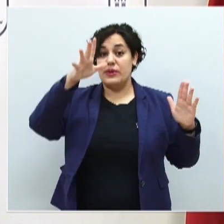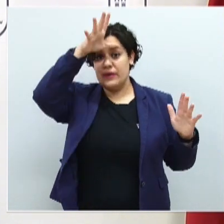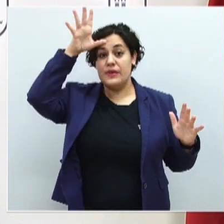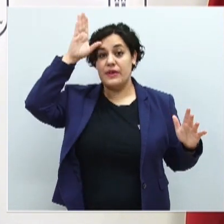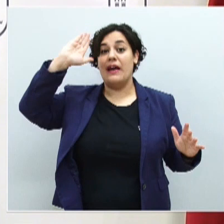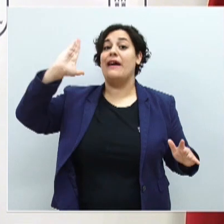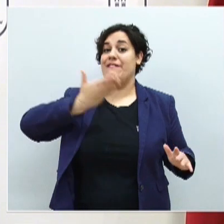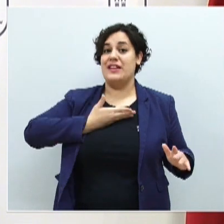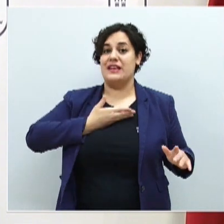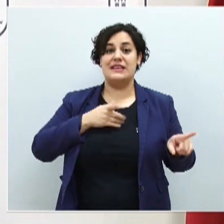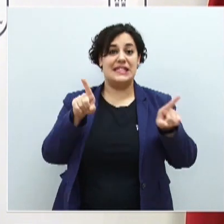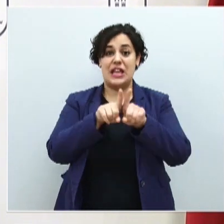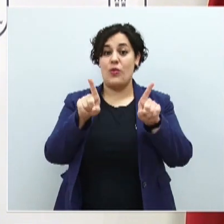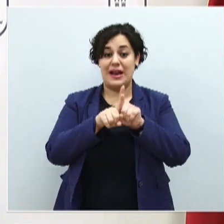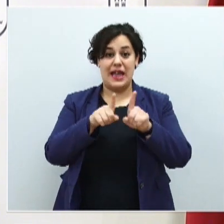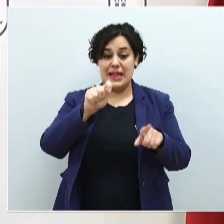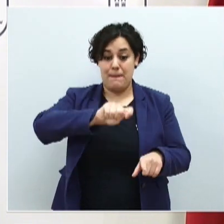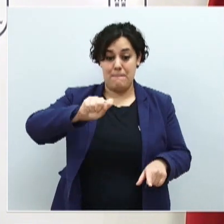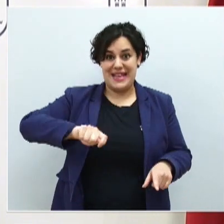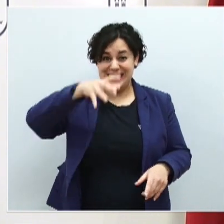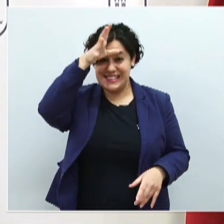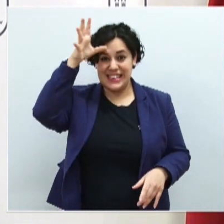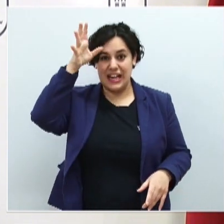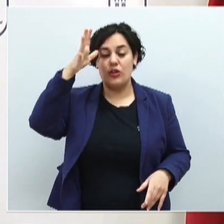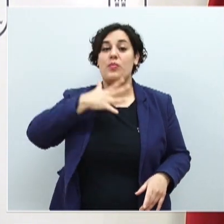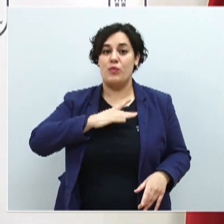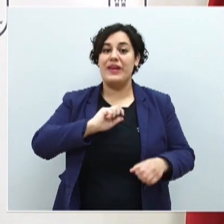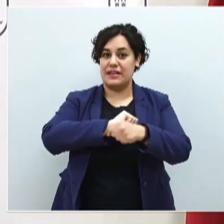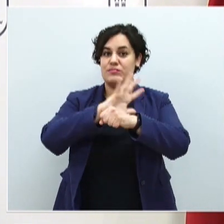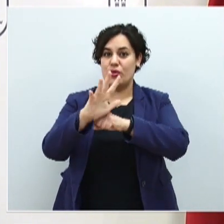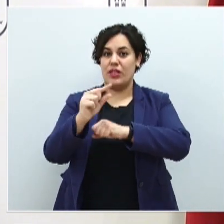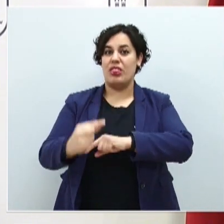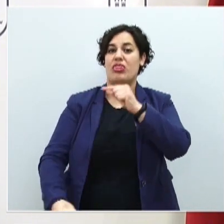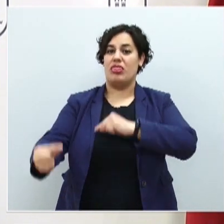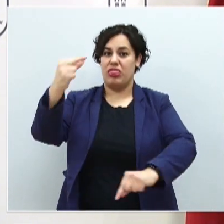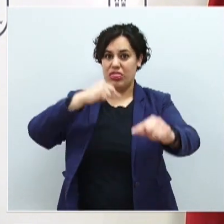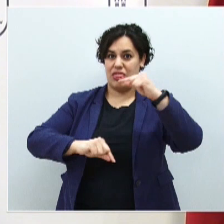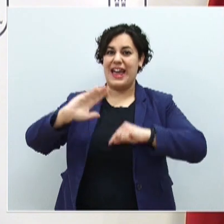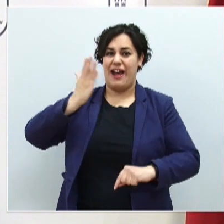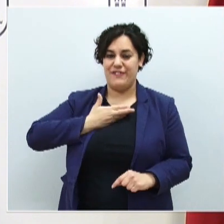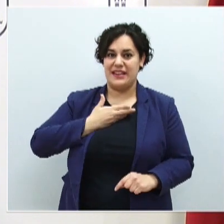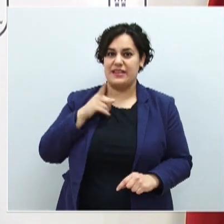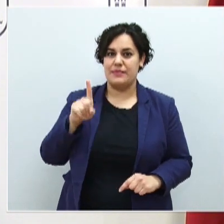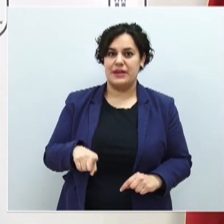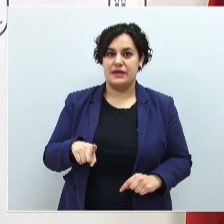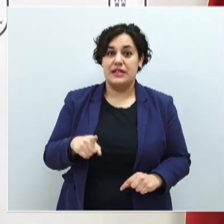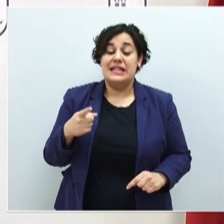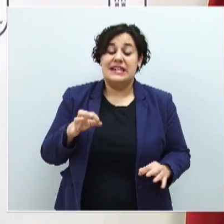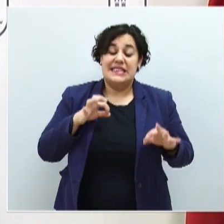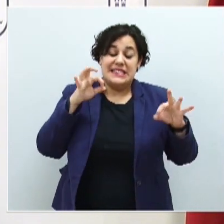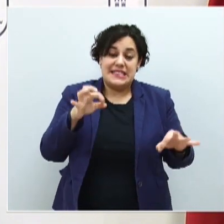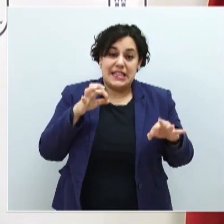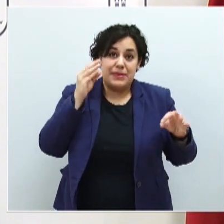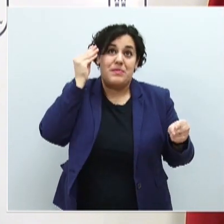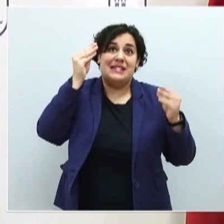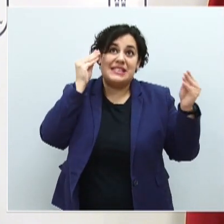de la misma manera cuando lleguemos aquí a los meses calurosos, ¿no? Con lo cual, siempre nos ha gustado pensar que el calor extremo pueda acabar